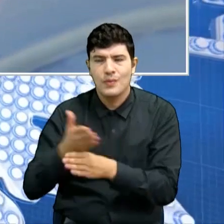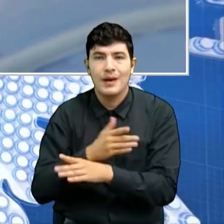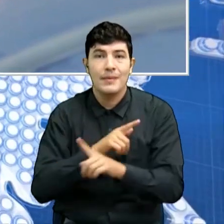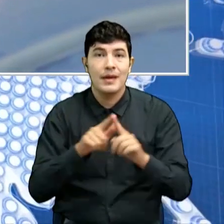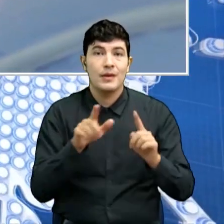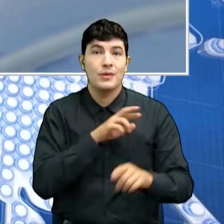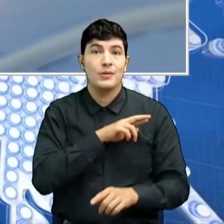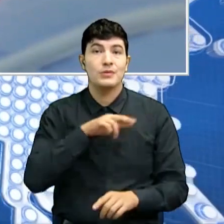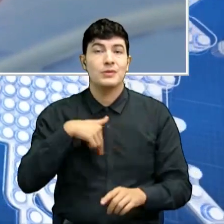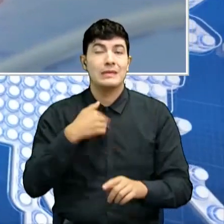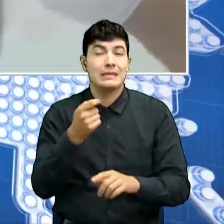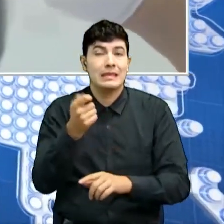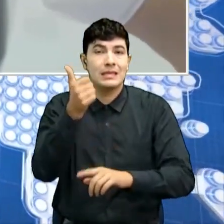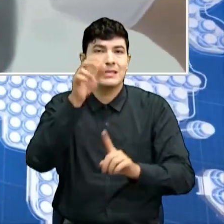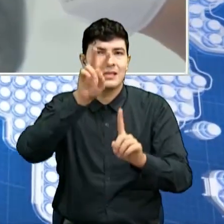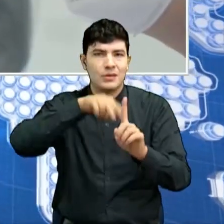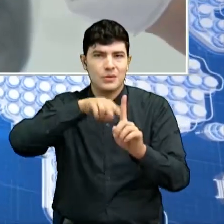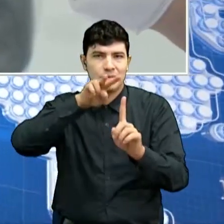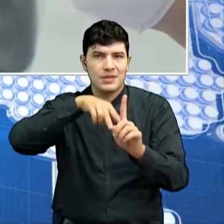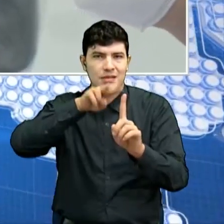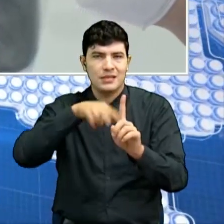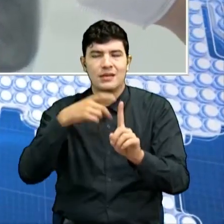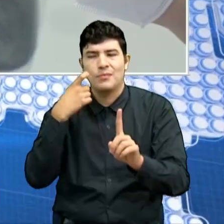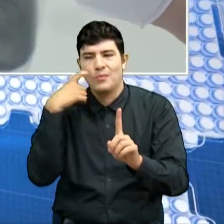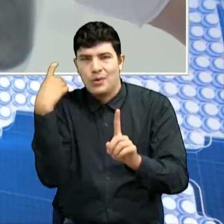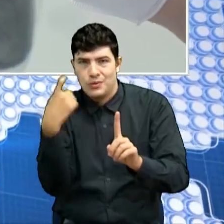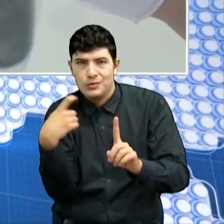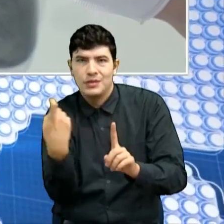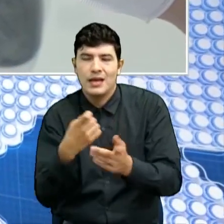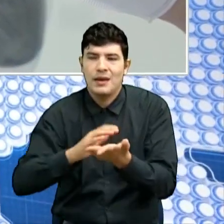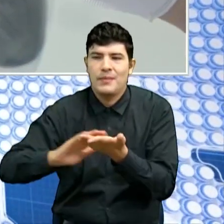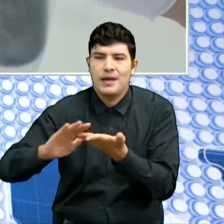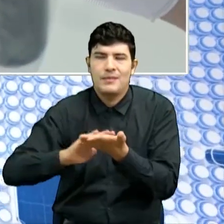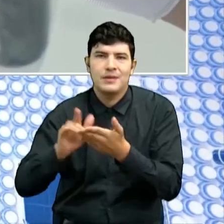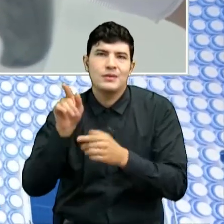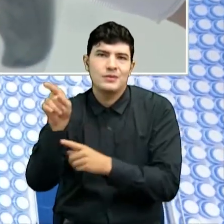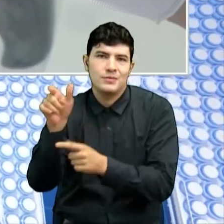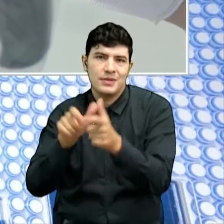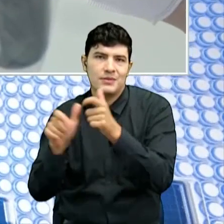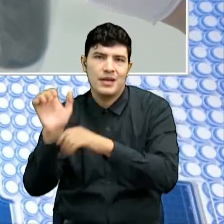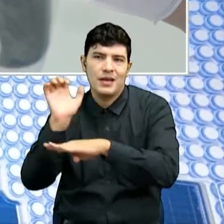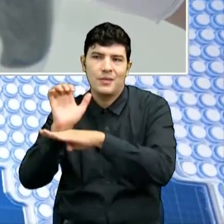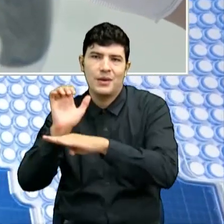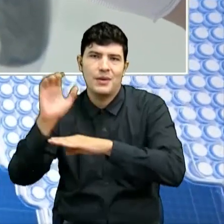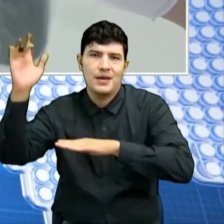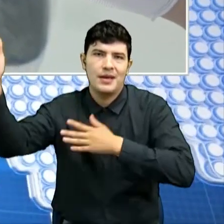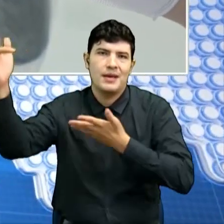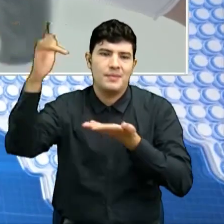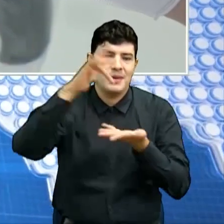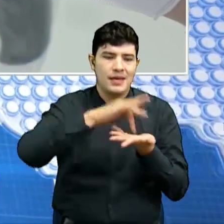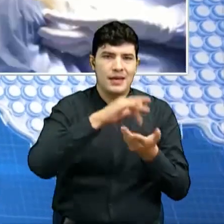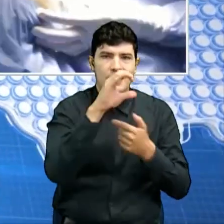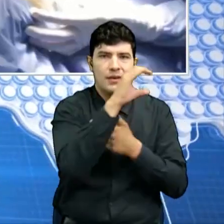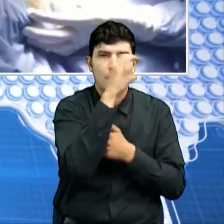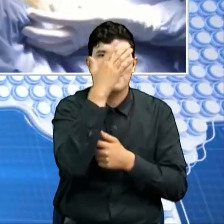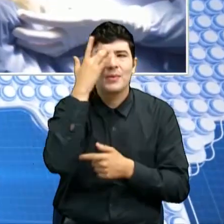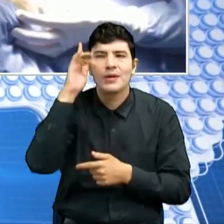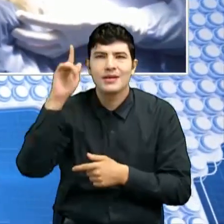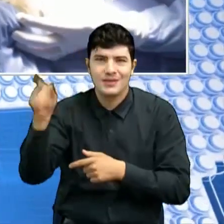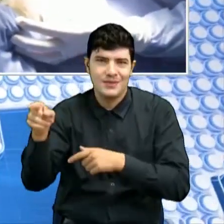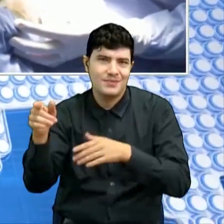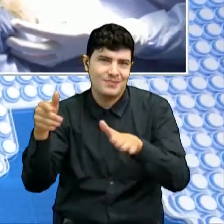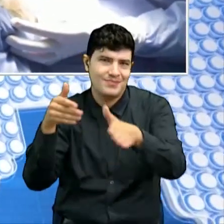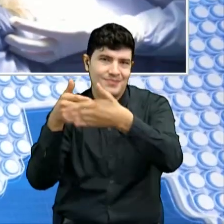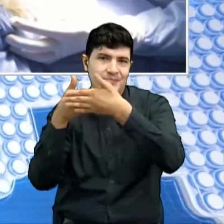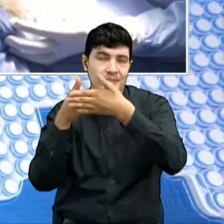tardamos casi 2 meses buscando los permisos para ellos poder cruzar la frontera de Ecuador porque estaba absolutamente cerrada por la